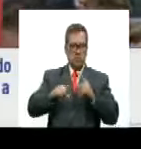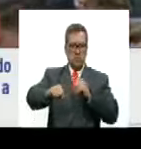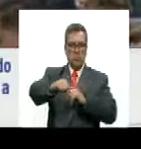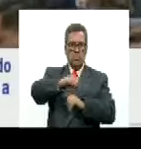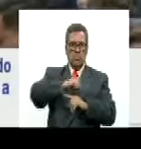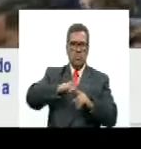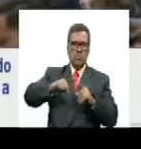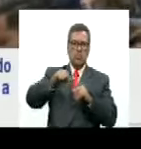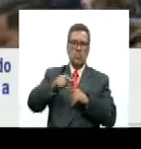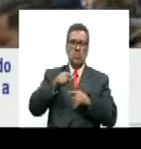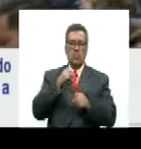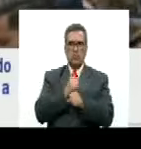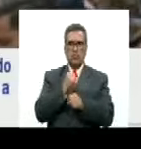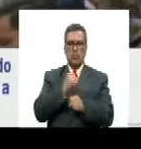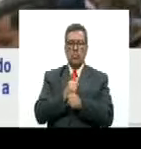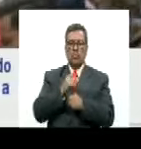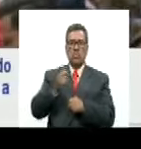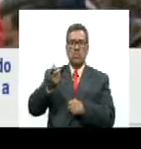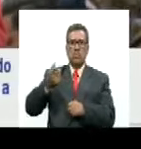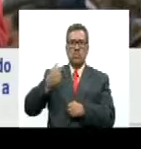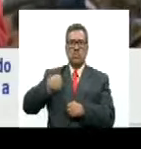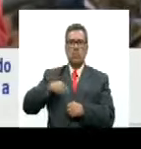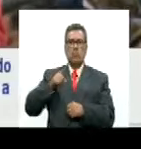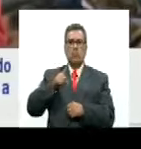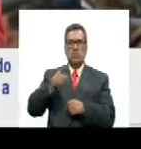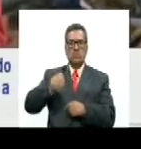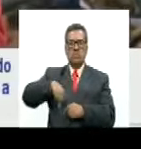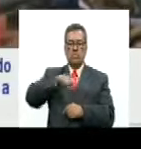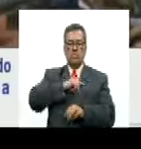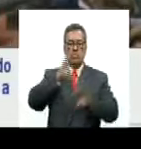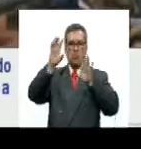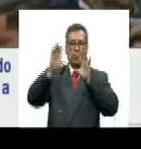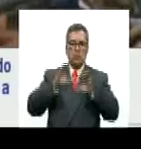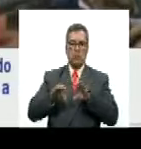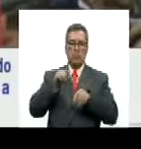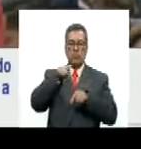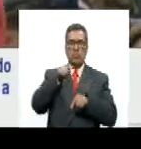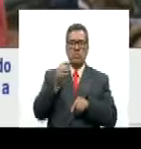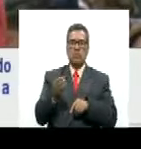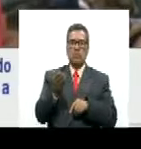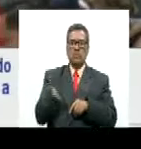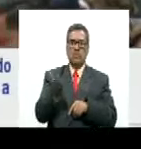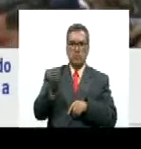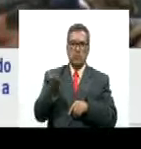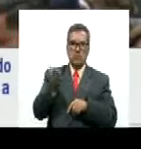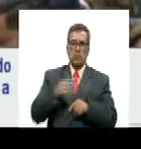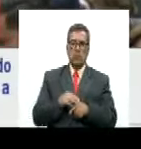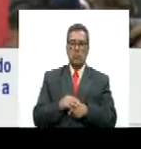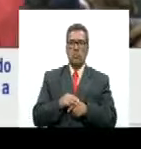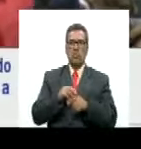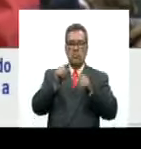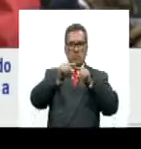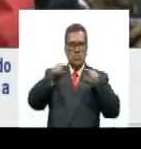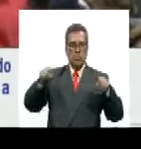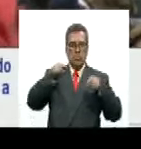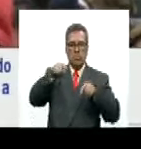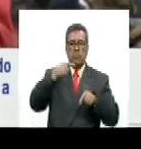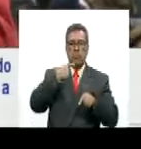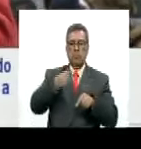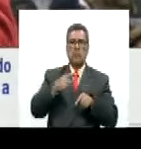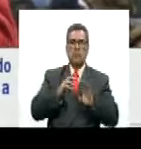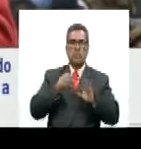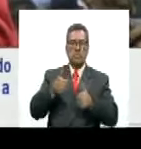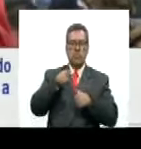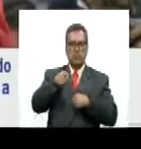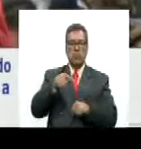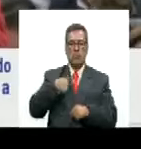medioambientales y laborales que existan en nuestras naciones. Esto es muy importante subrayarlo, porque si